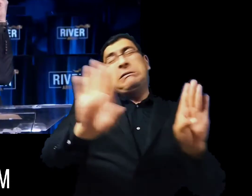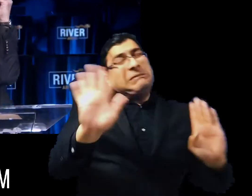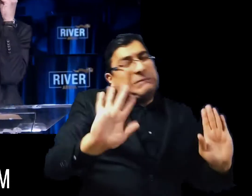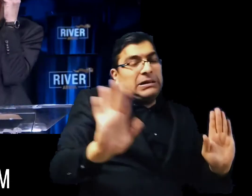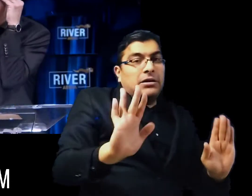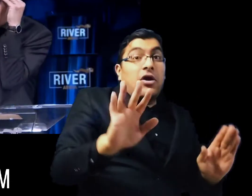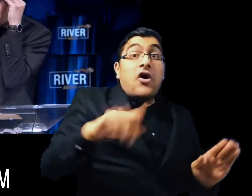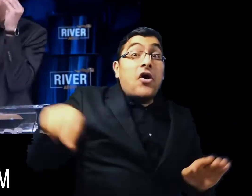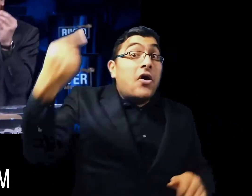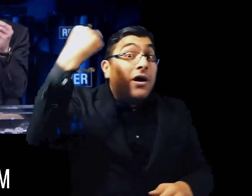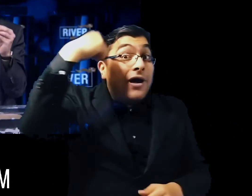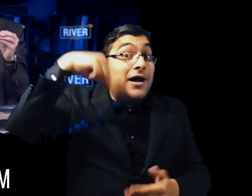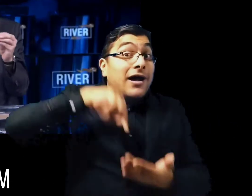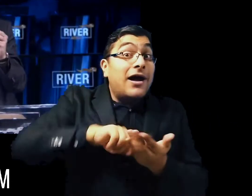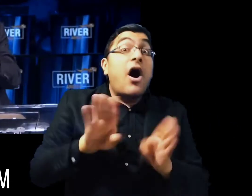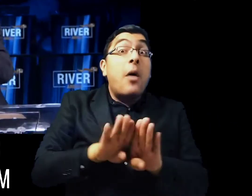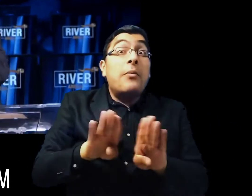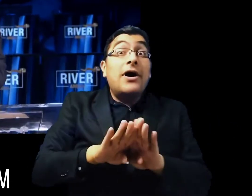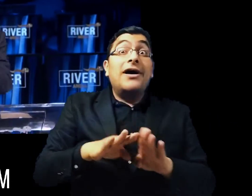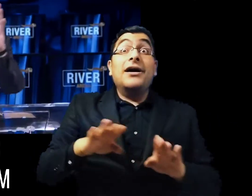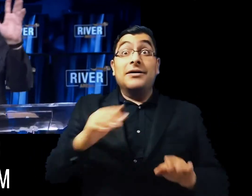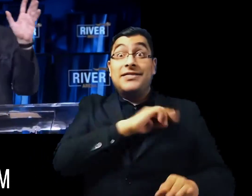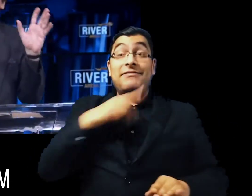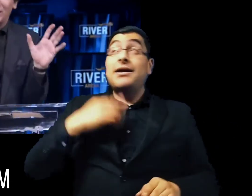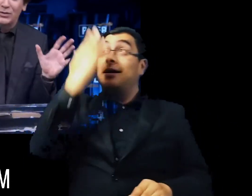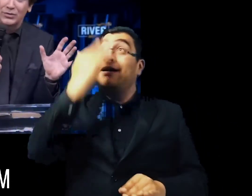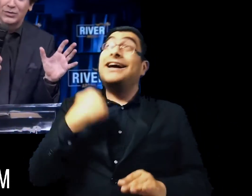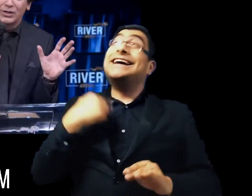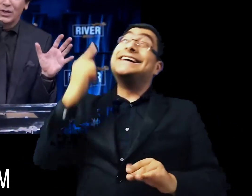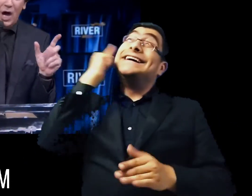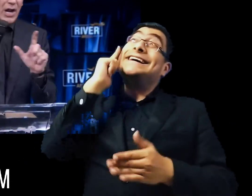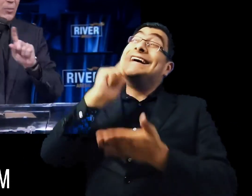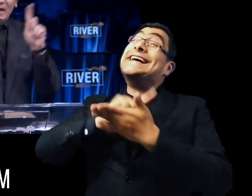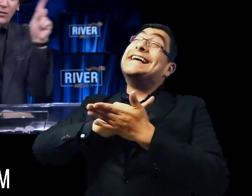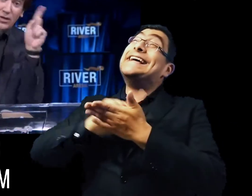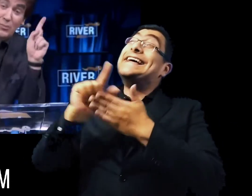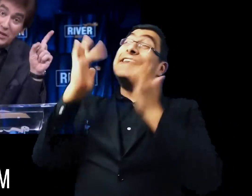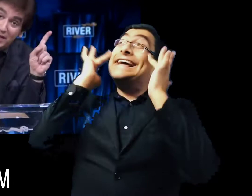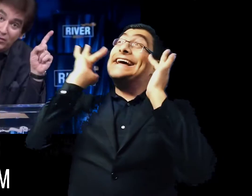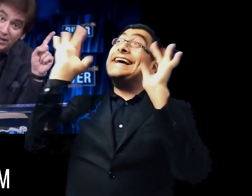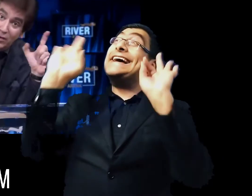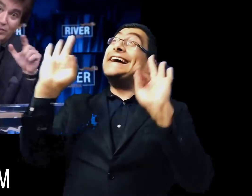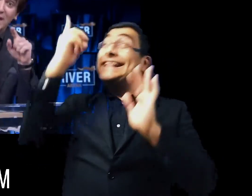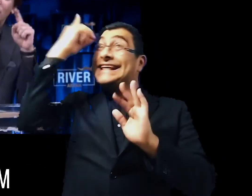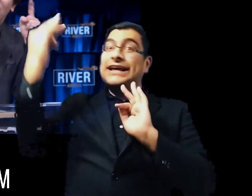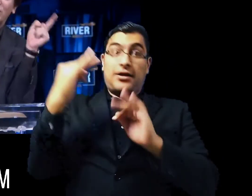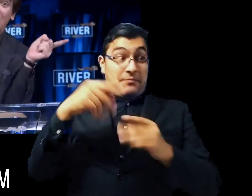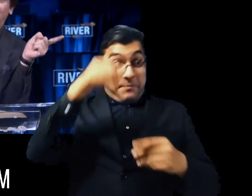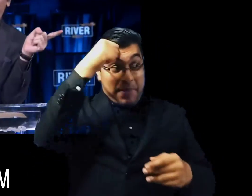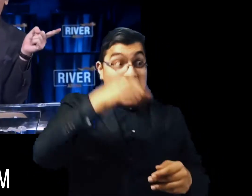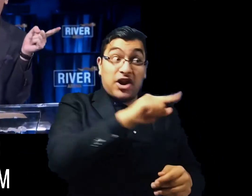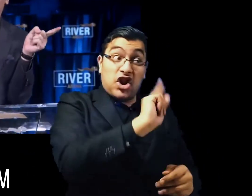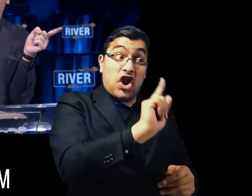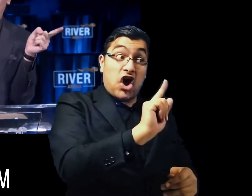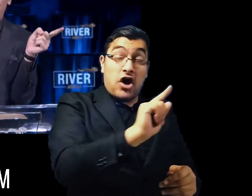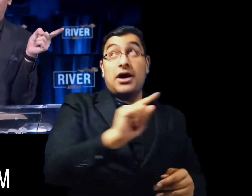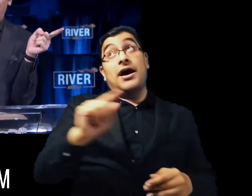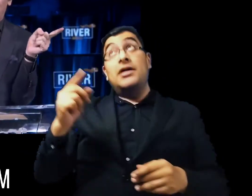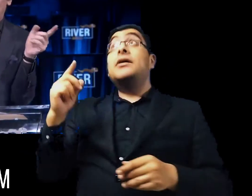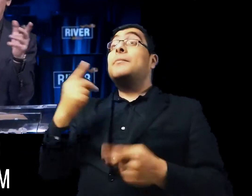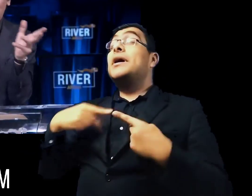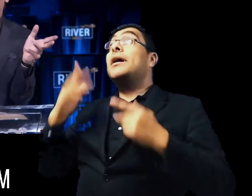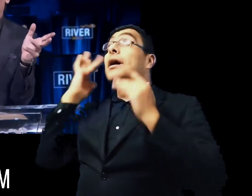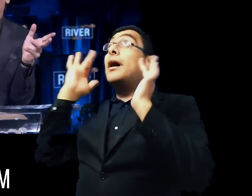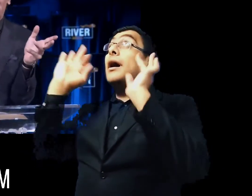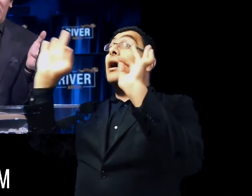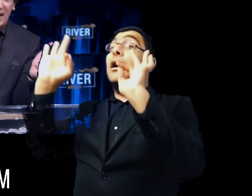subconsciente colectivo cómo nos dice que hay que tener cara de santo para adorar a Dios. Ahora los pecadores no pueden adorar a Dios, tienen que adorar a los santos.